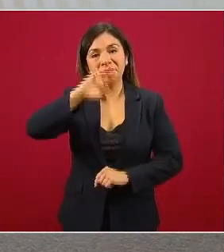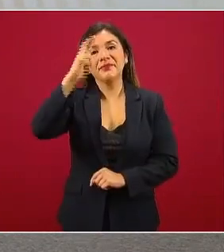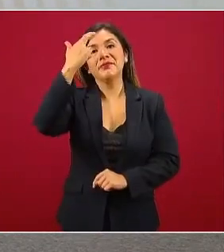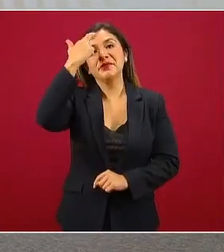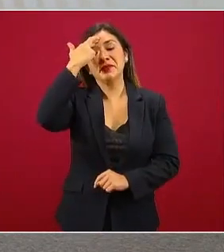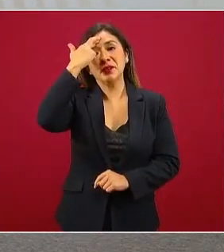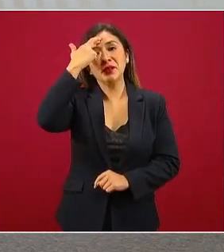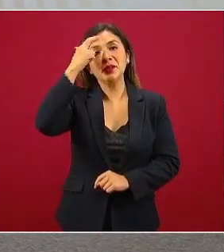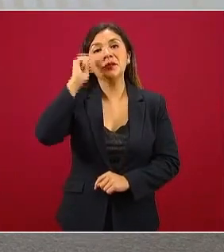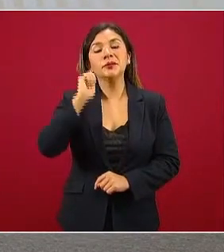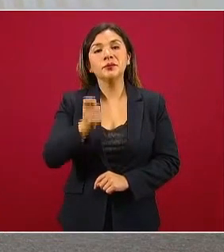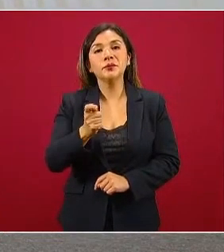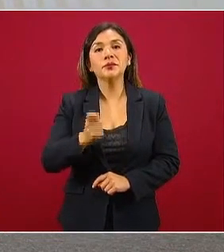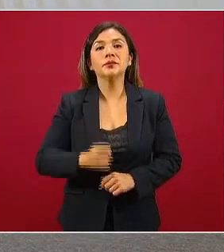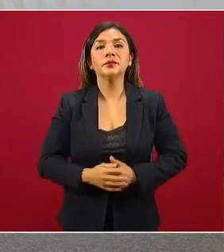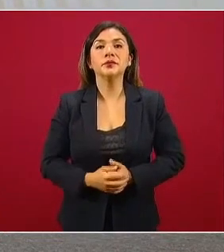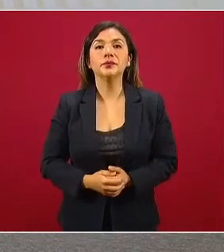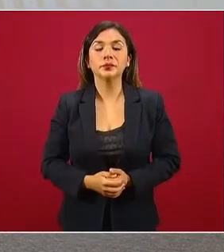recordar